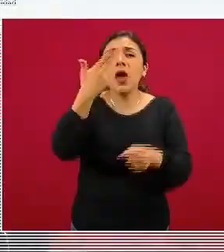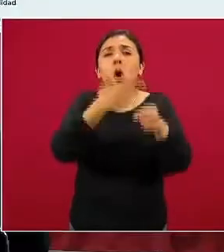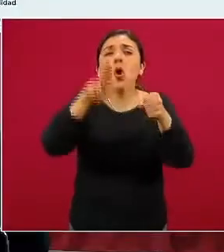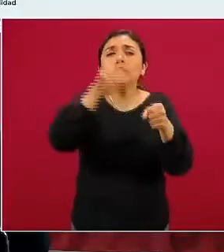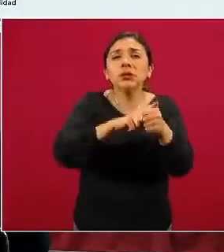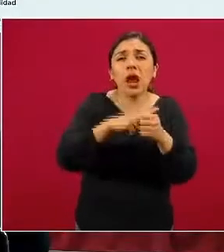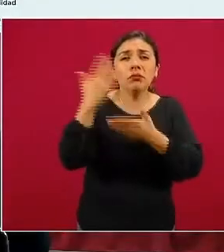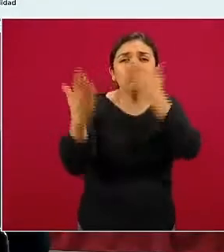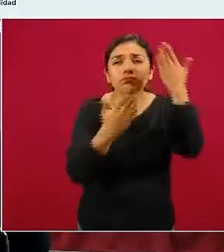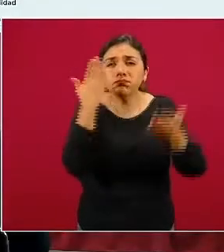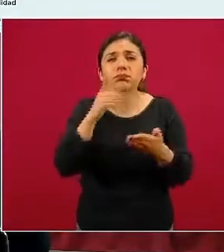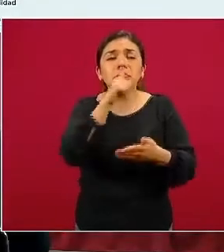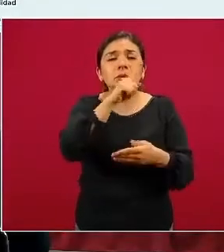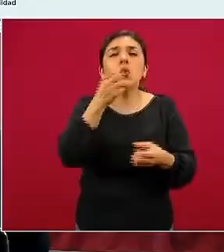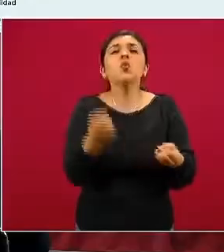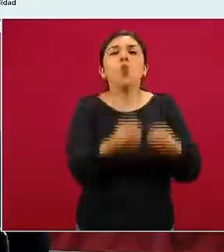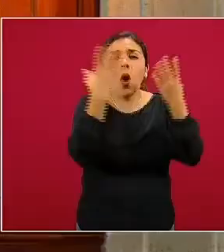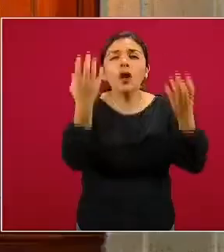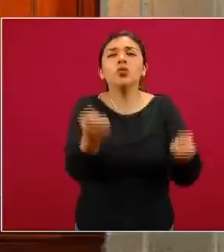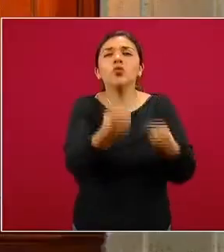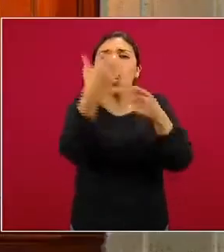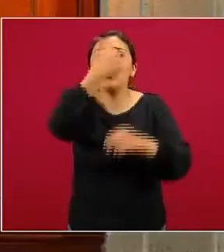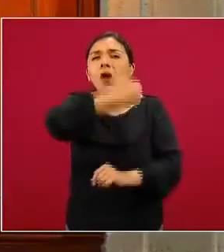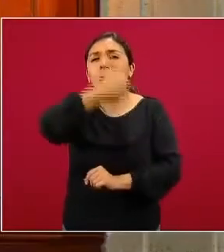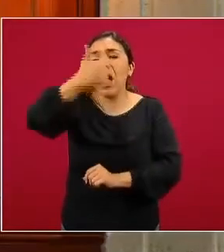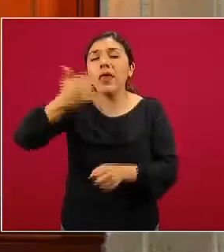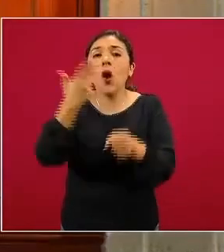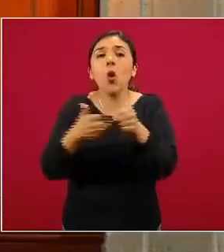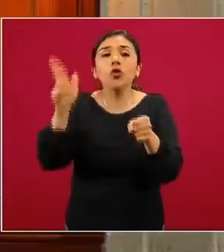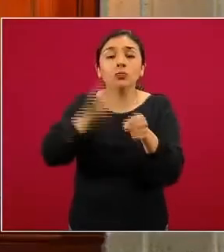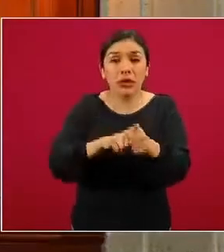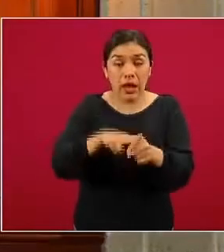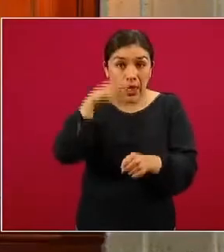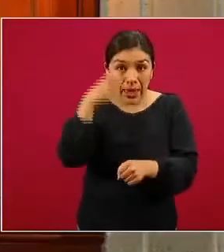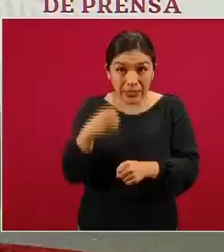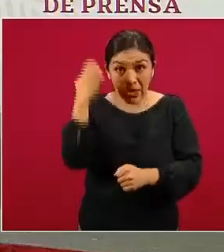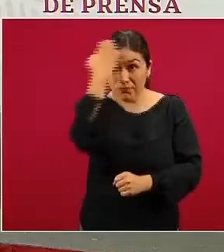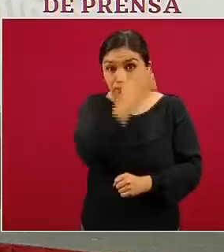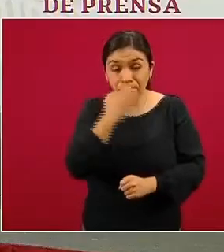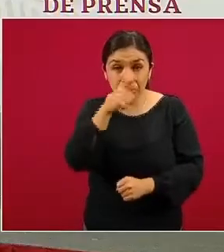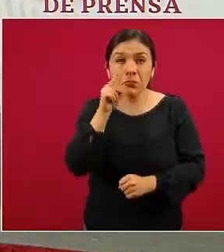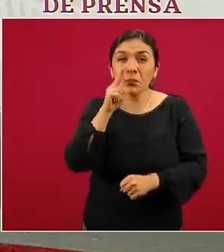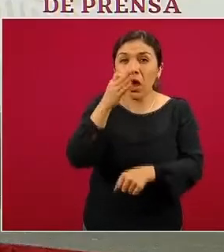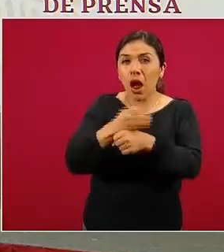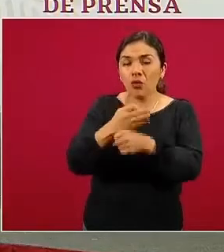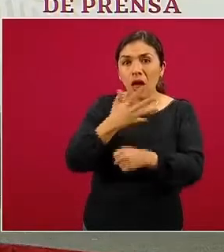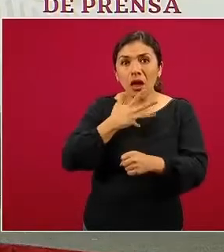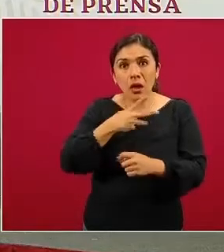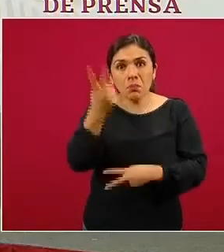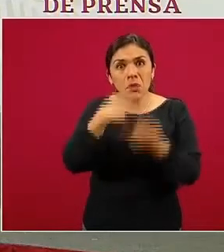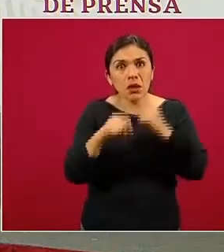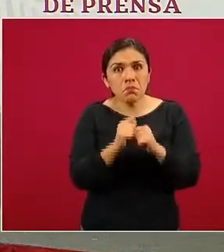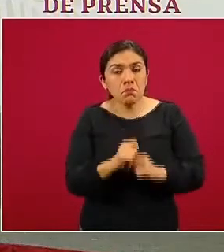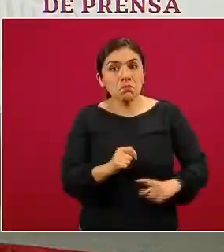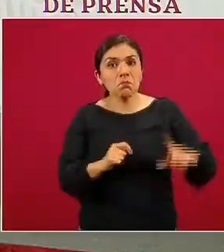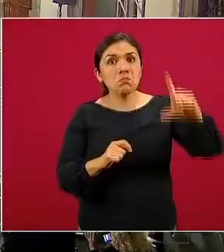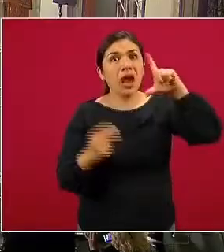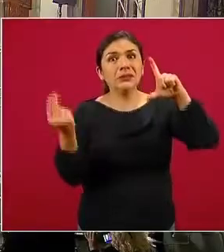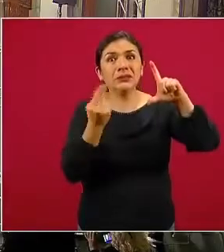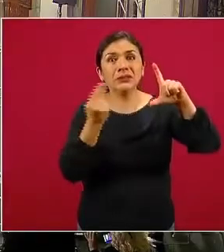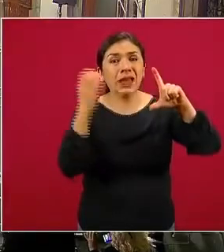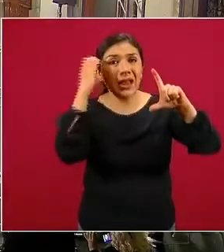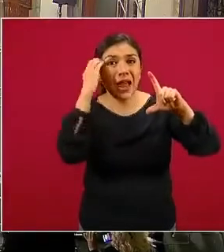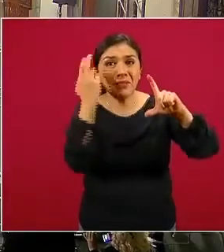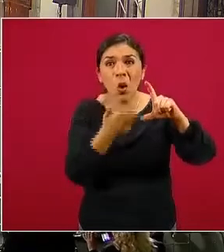cada hospital COVID que en su momento atiende pacientes, porque este monitoreo, como decía, si vemos que empieza a haber un incremento en la demanda de